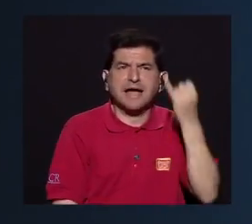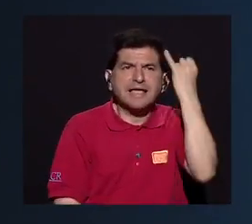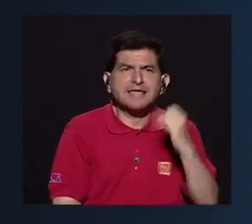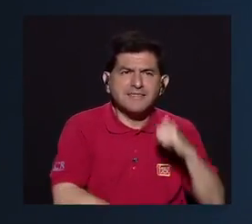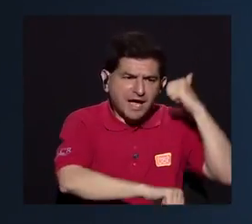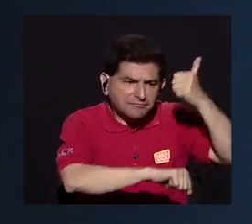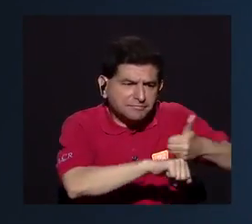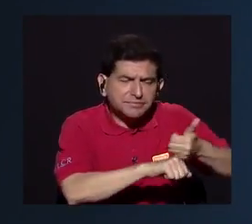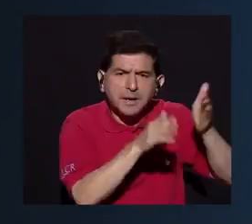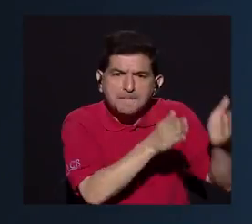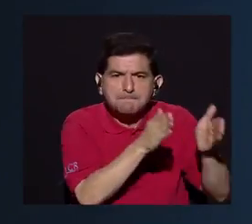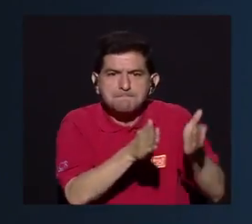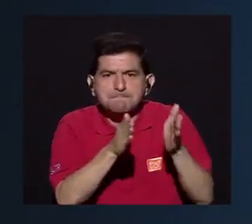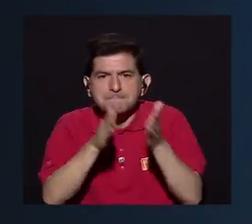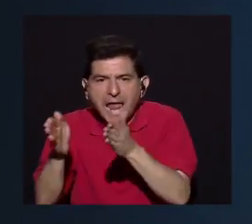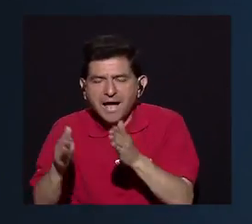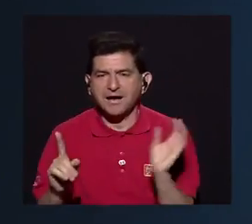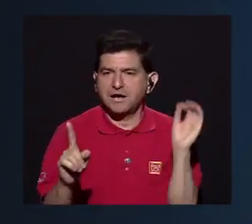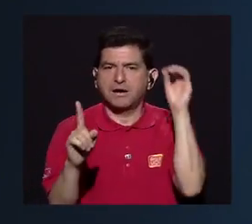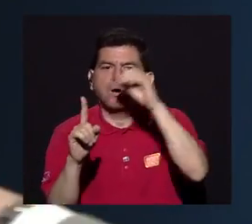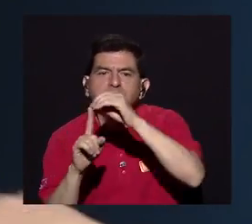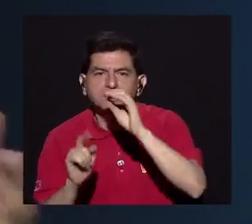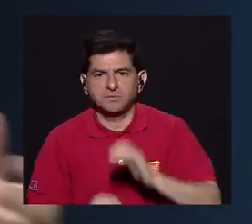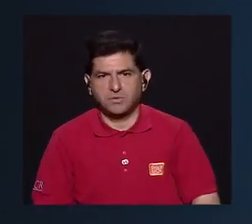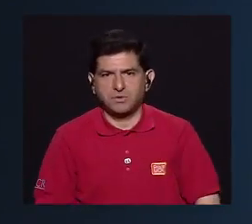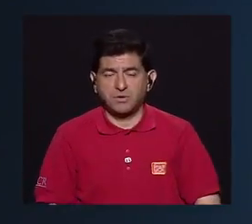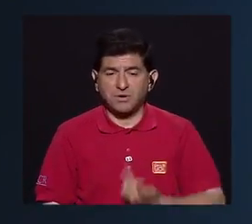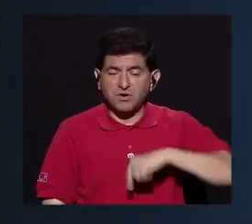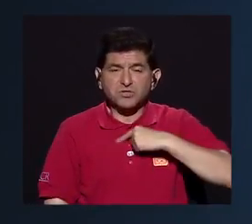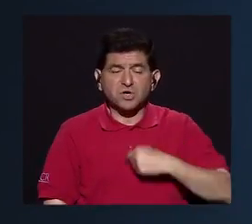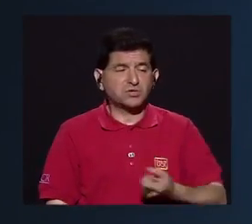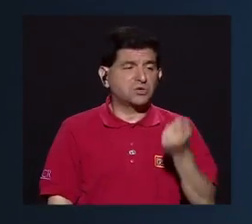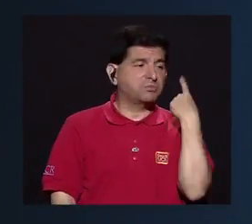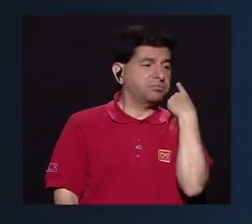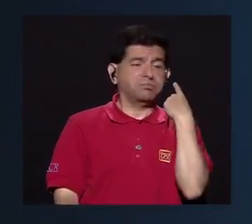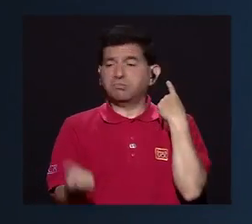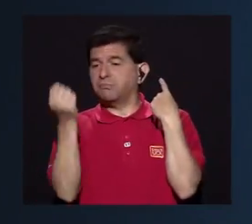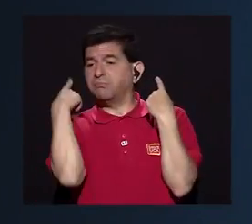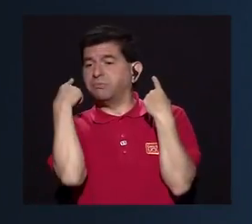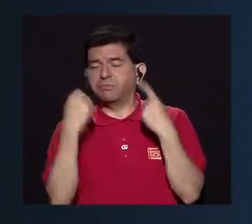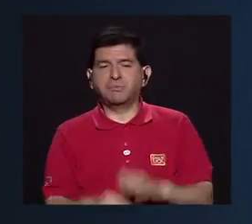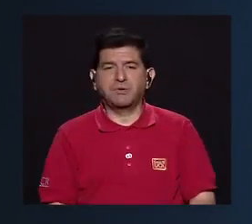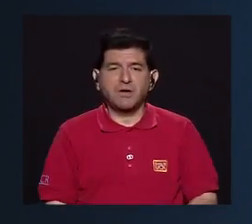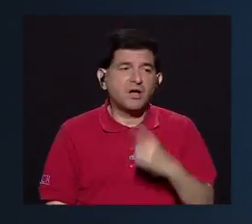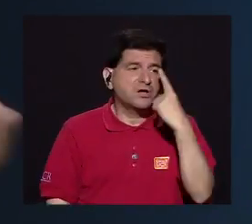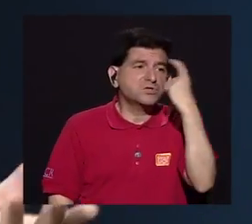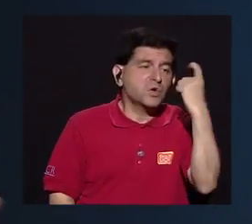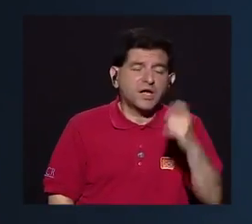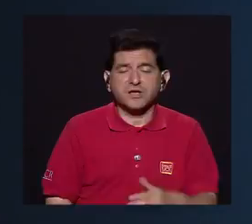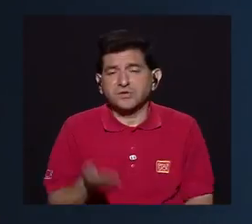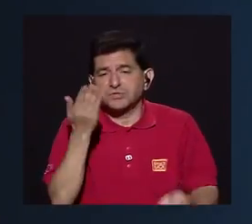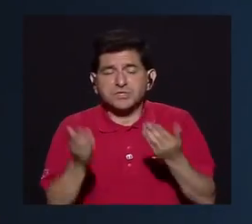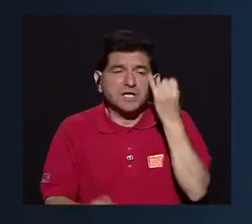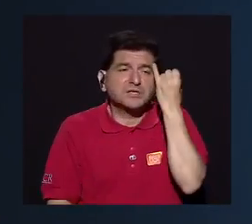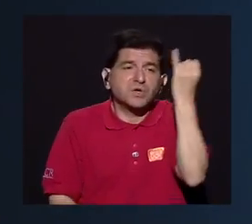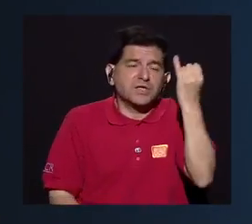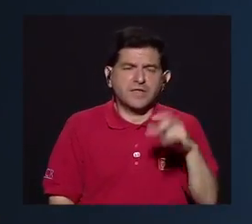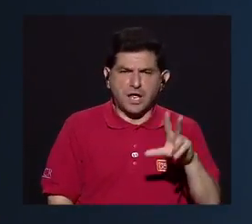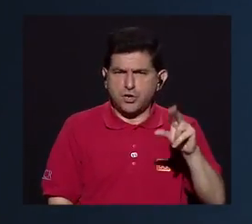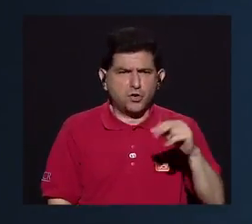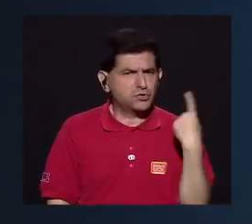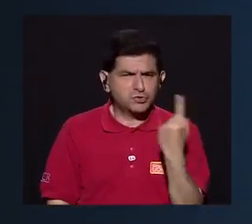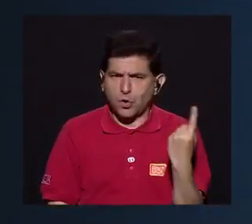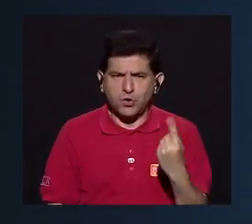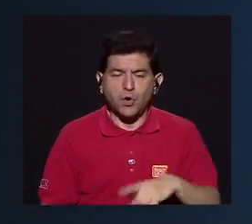idea con un plan, con un objetivo, porque nos perdemos, no solo de ilusiones ni ideales, sino de realmente de